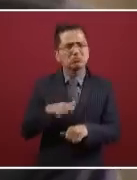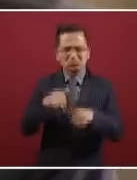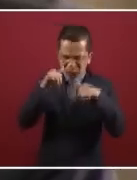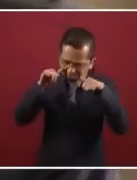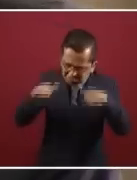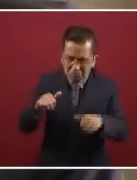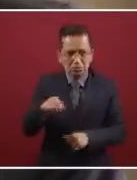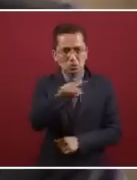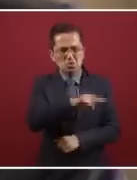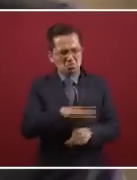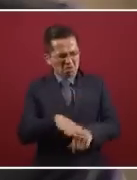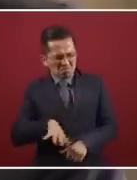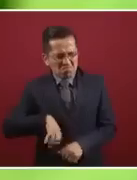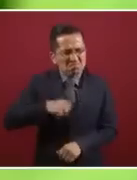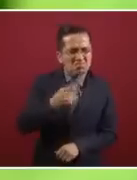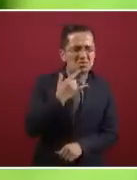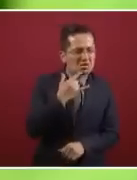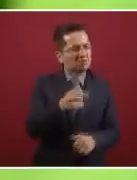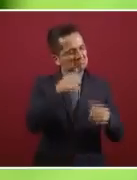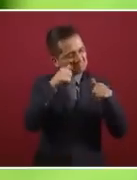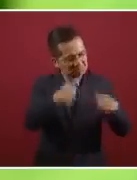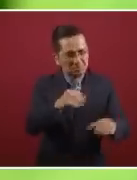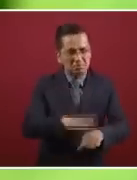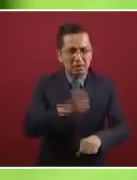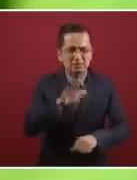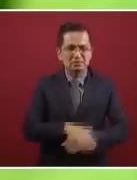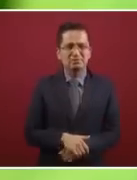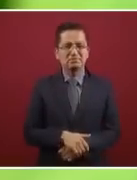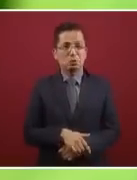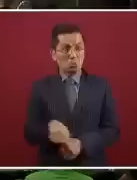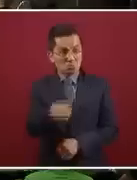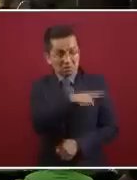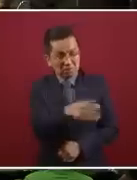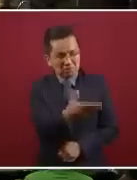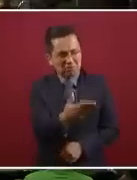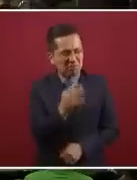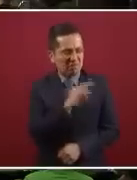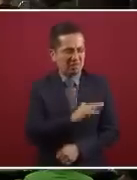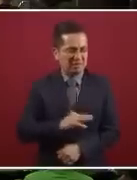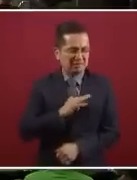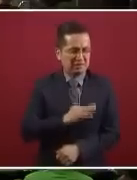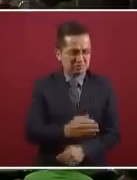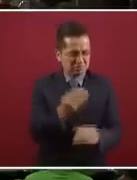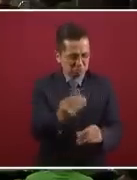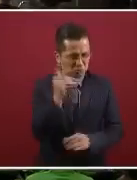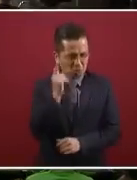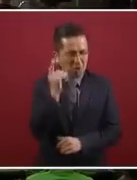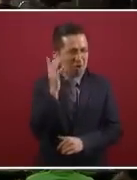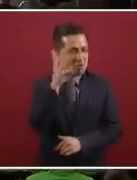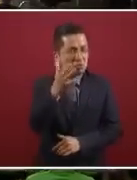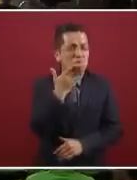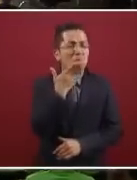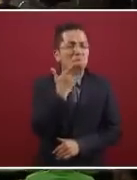más competitivos como son ustedes. Muchas felicidades, les deseo lo mejor y muchas gracias.